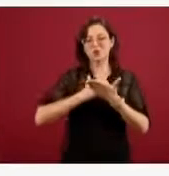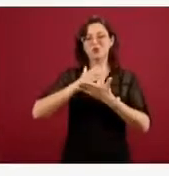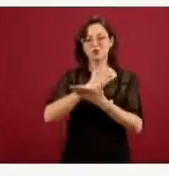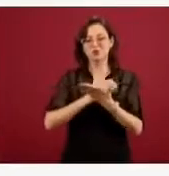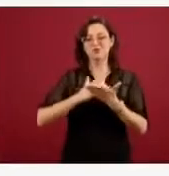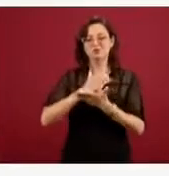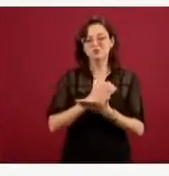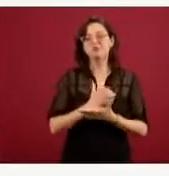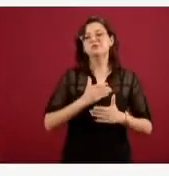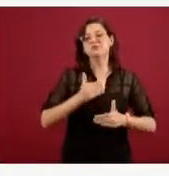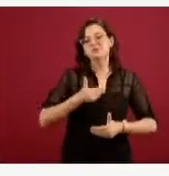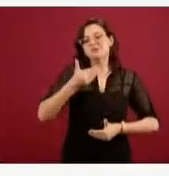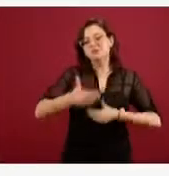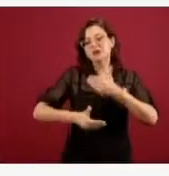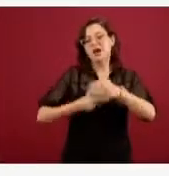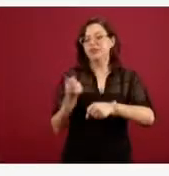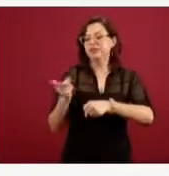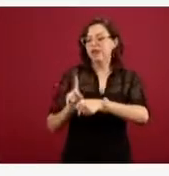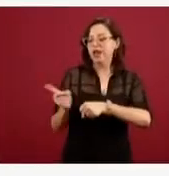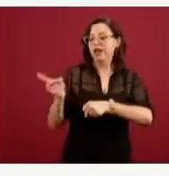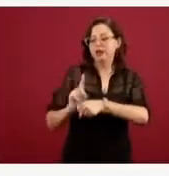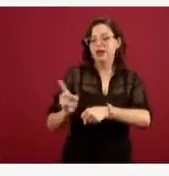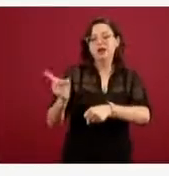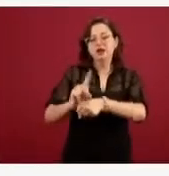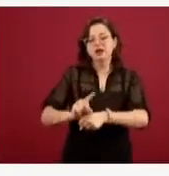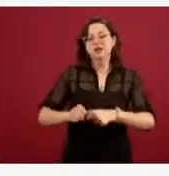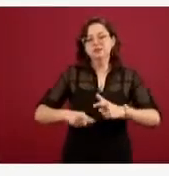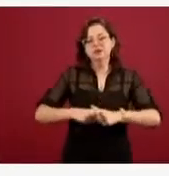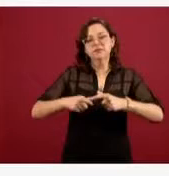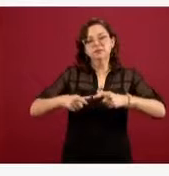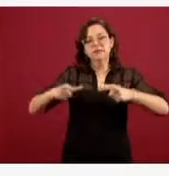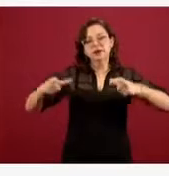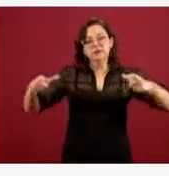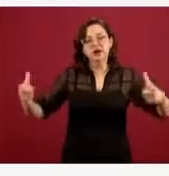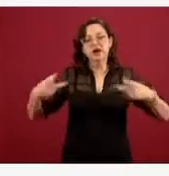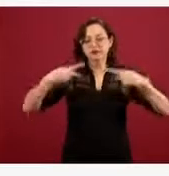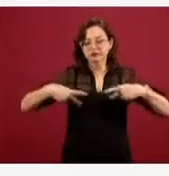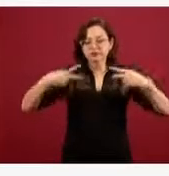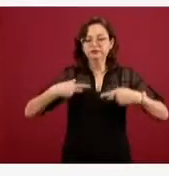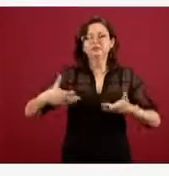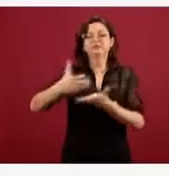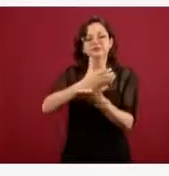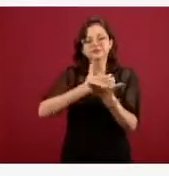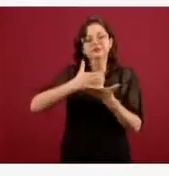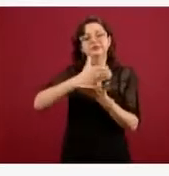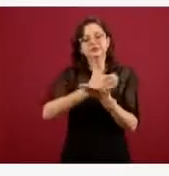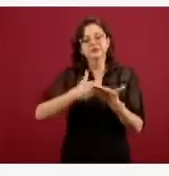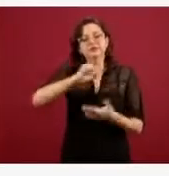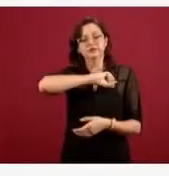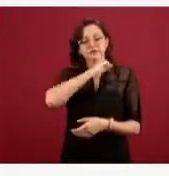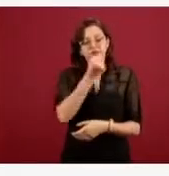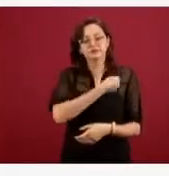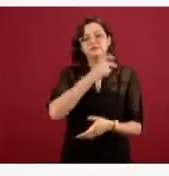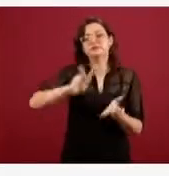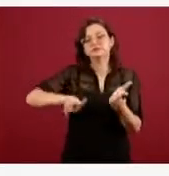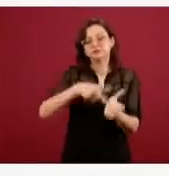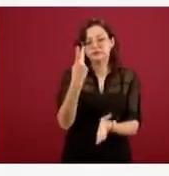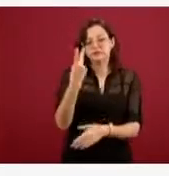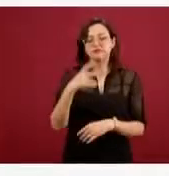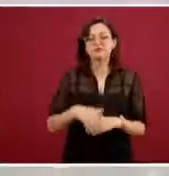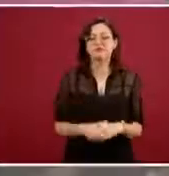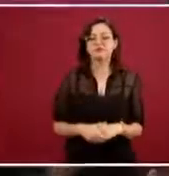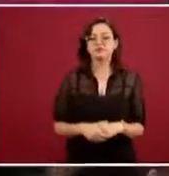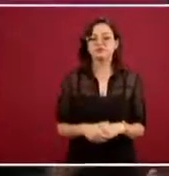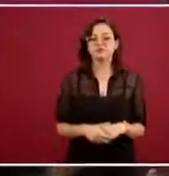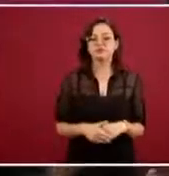medida que van avanzando los días son más y más las personas que continúan recuperándose de la enfermedad. En la